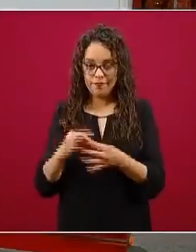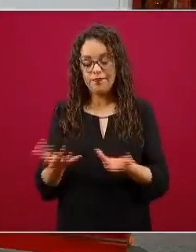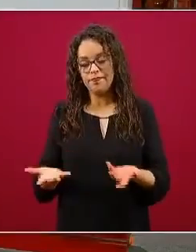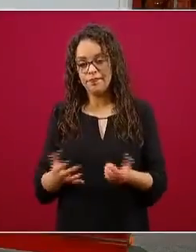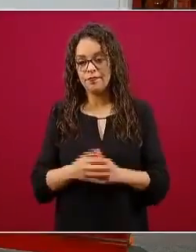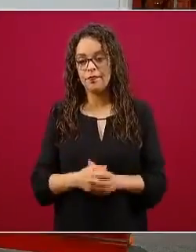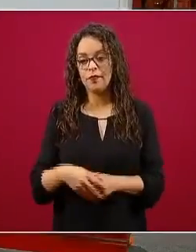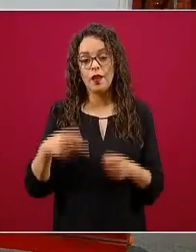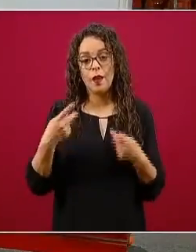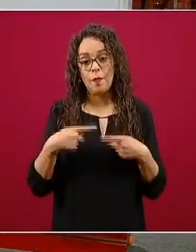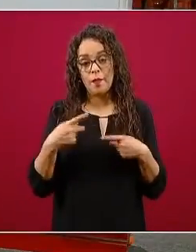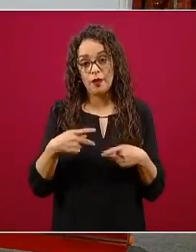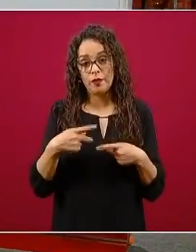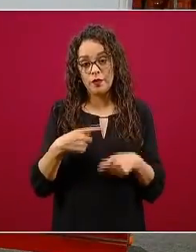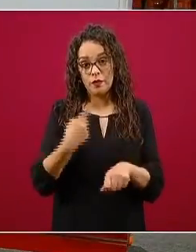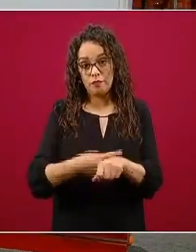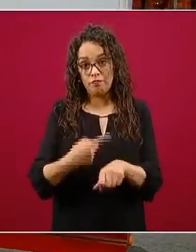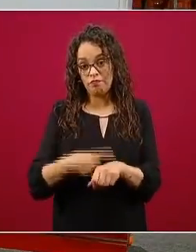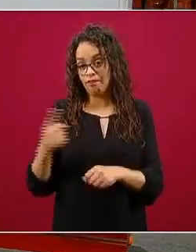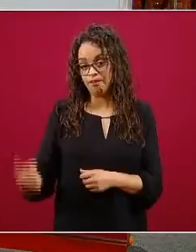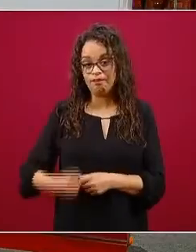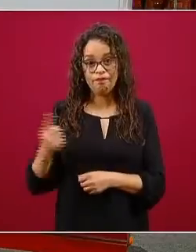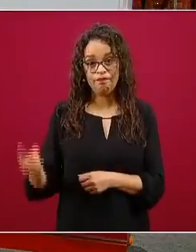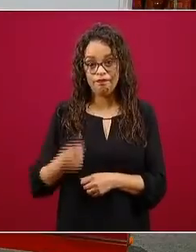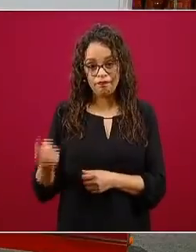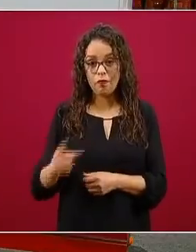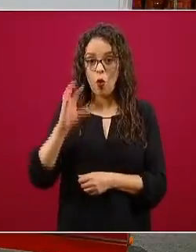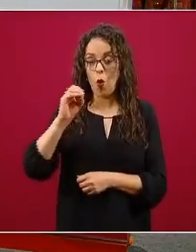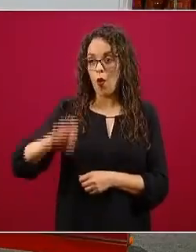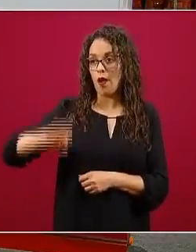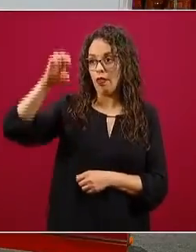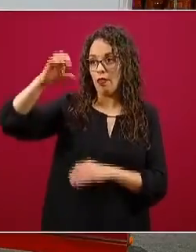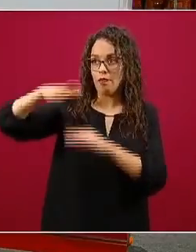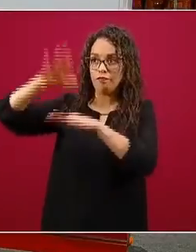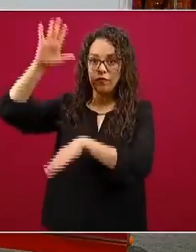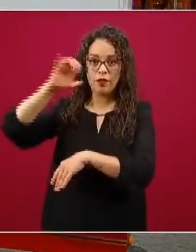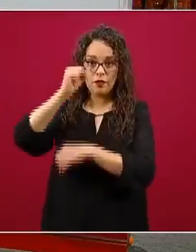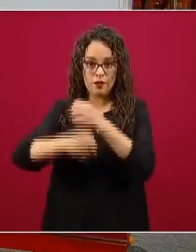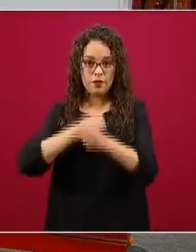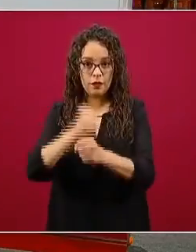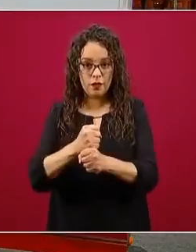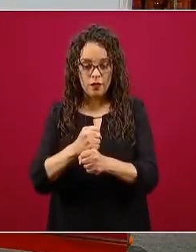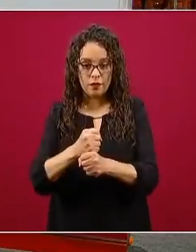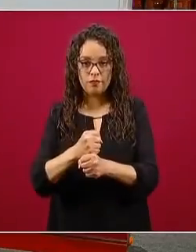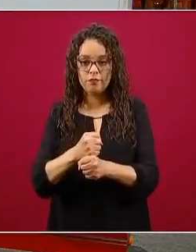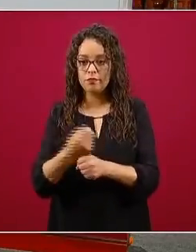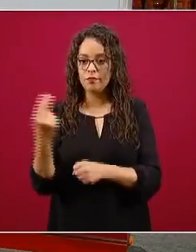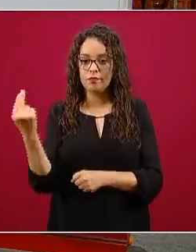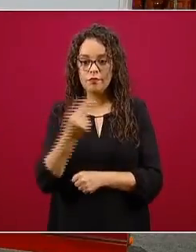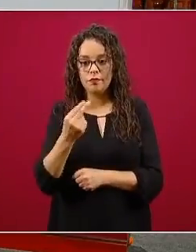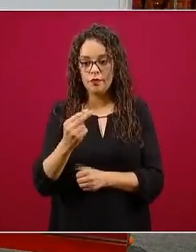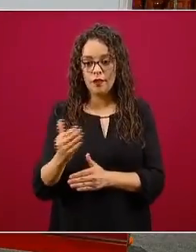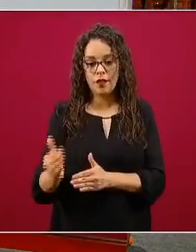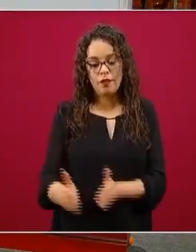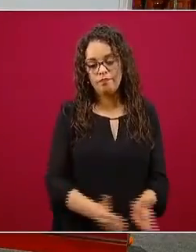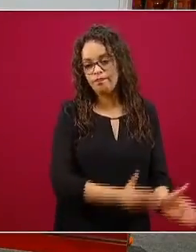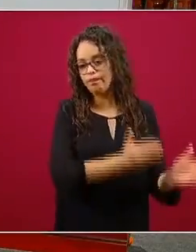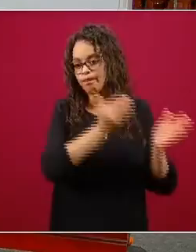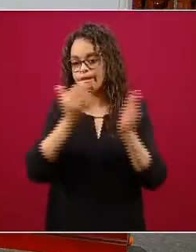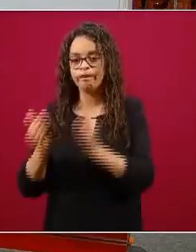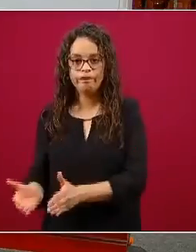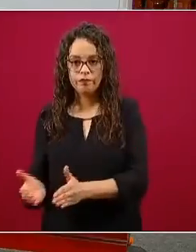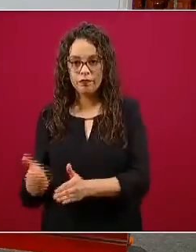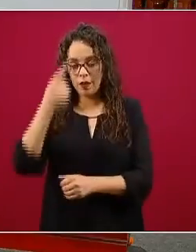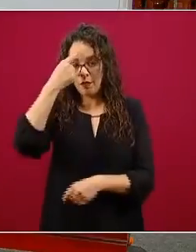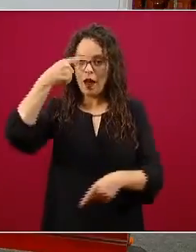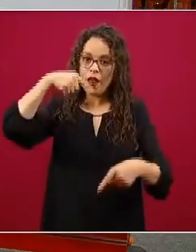tienen enfermedades crónicas o son mayores de 60 años retrasen su incorporación a la vida laboral como una medida adicional